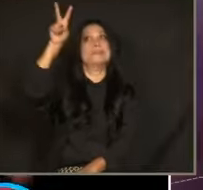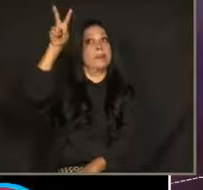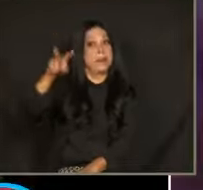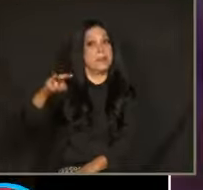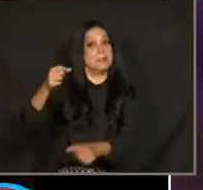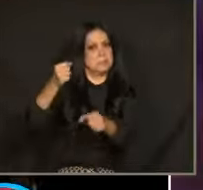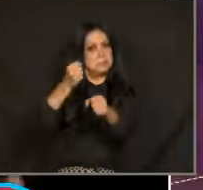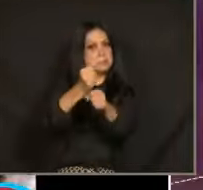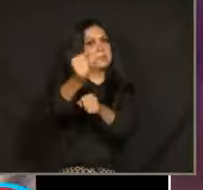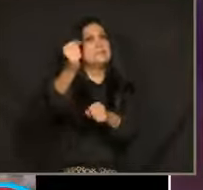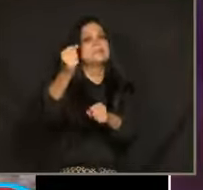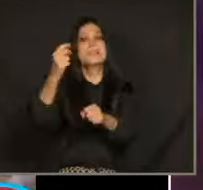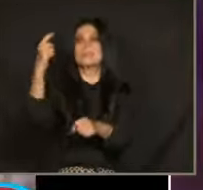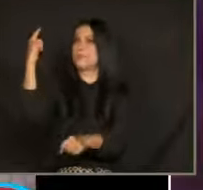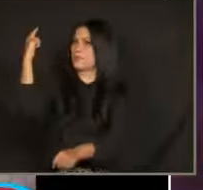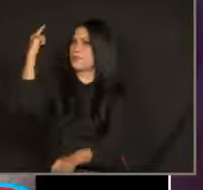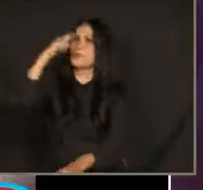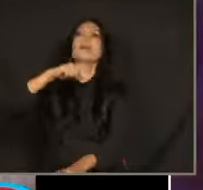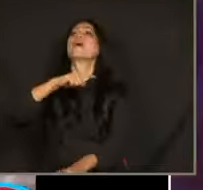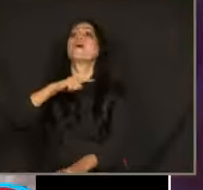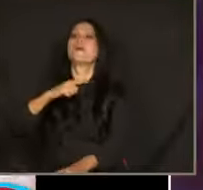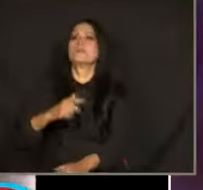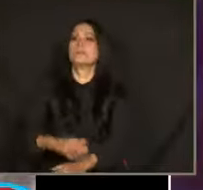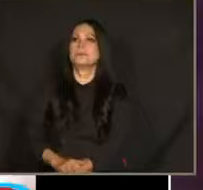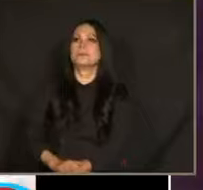de toda la gente bueno